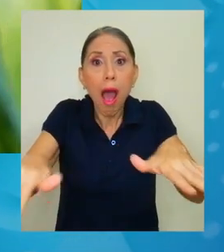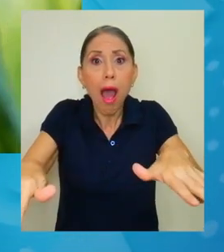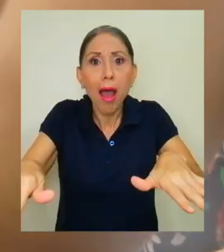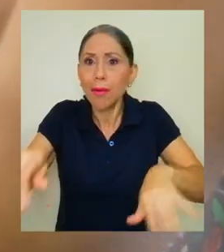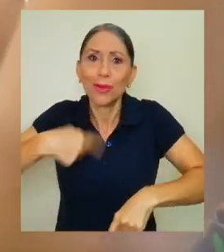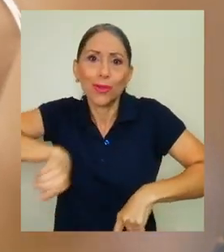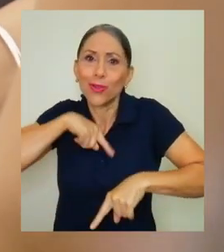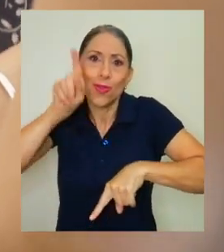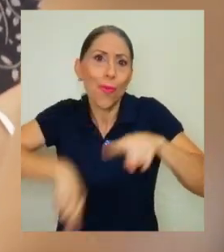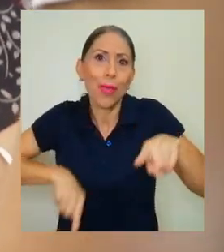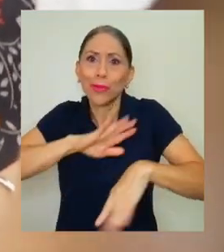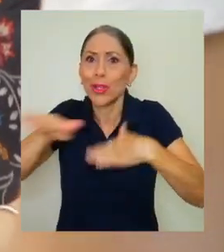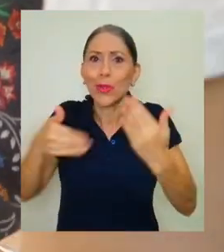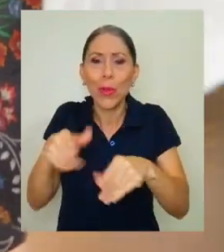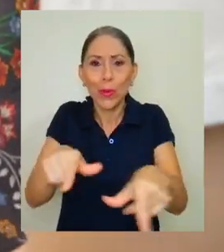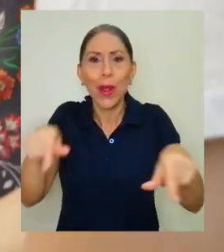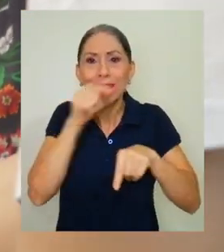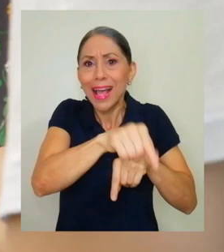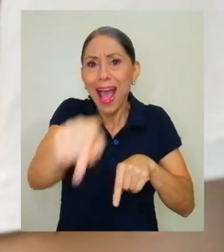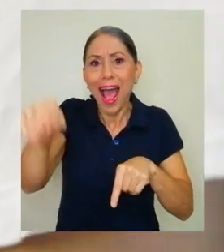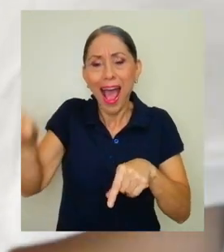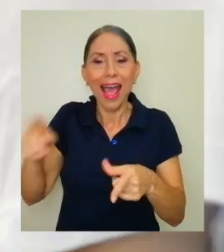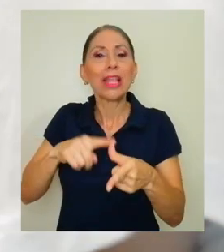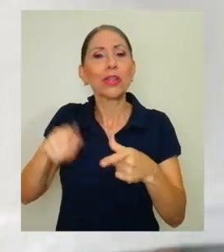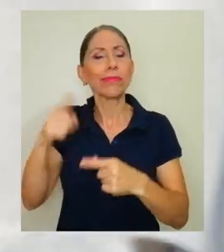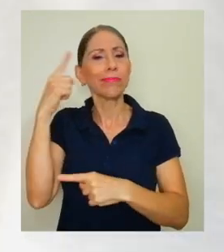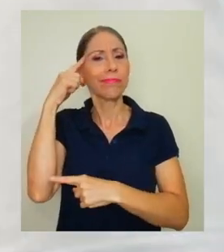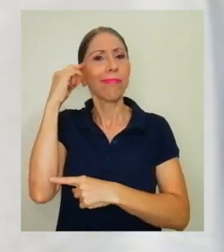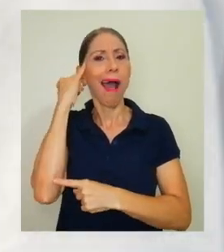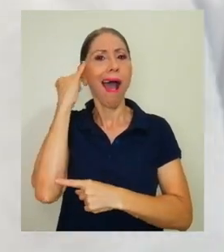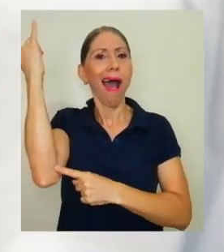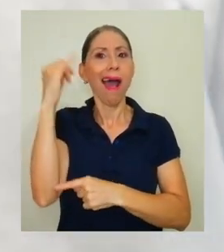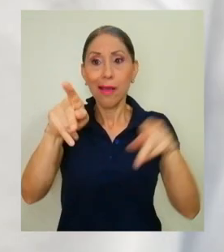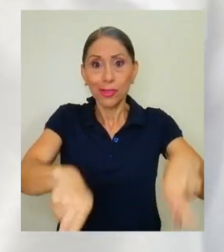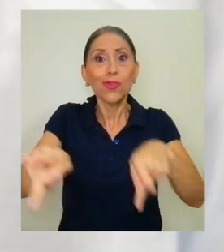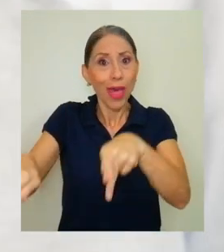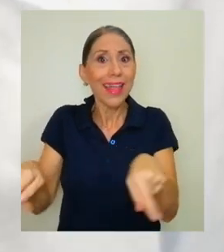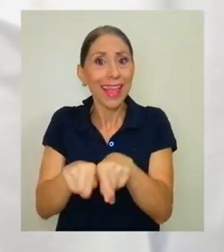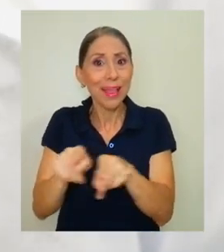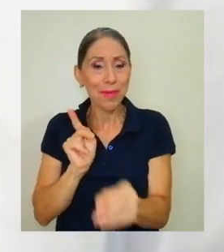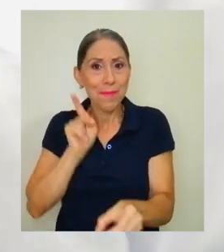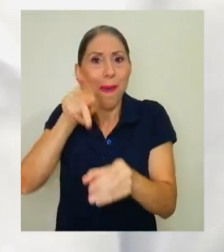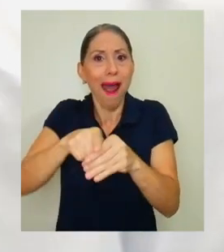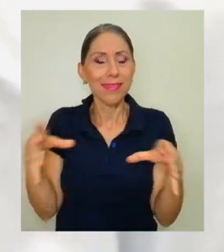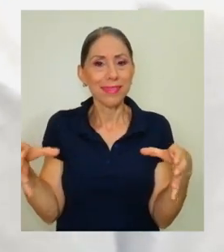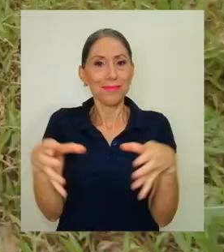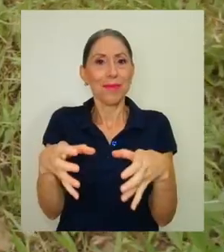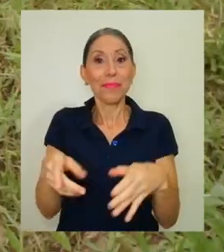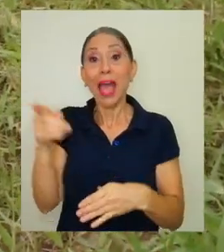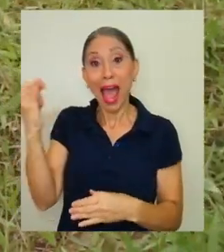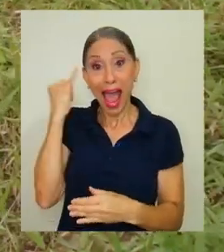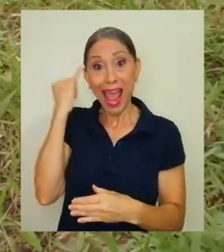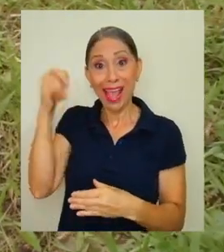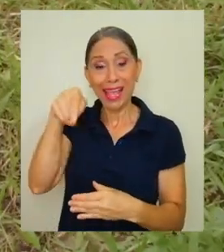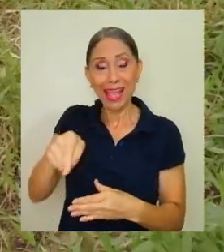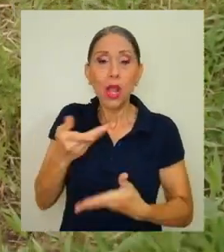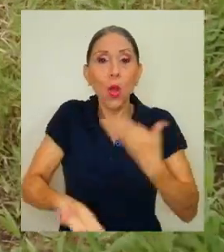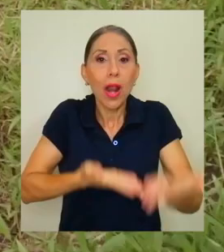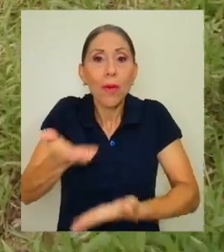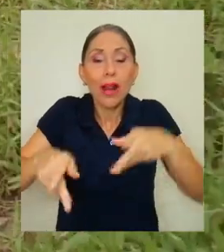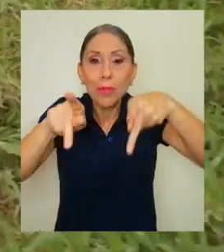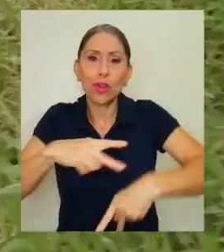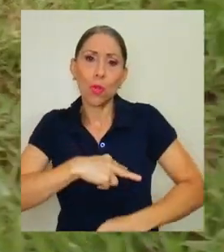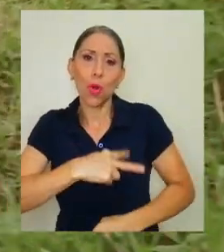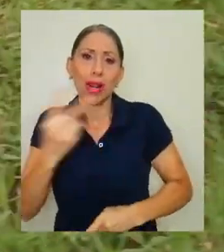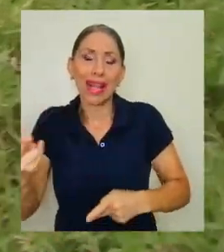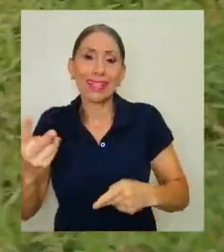lado, entonces se me surgió la idea de involucrar a la ciudadanía. En esta iniciativa, colaboraron voluntarios de